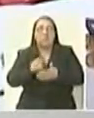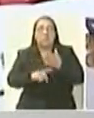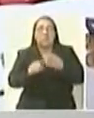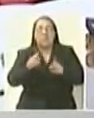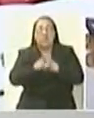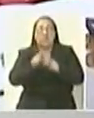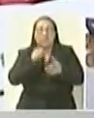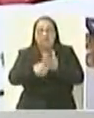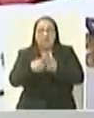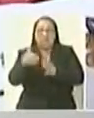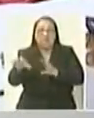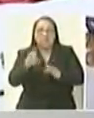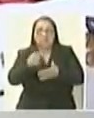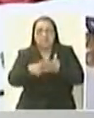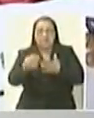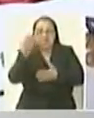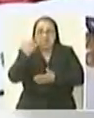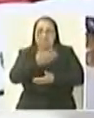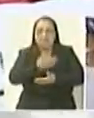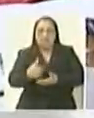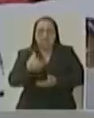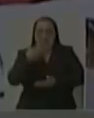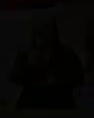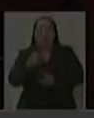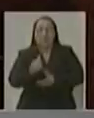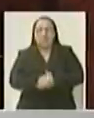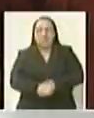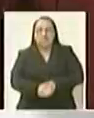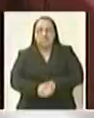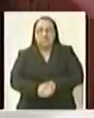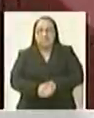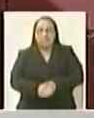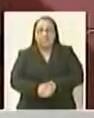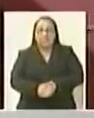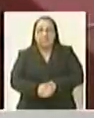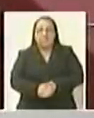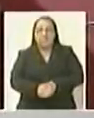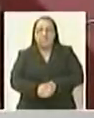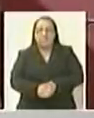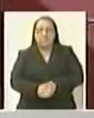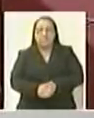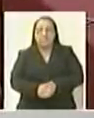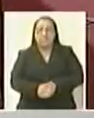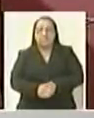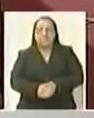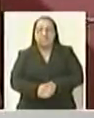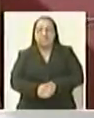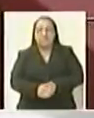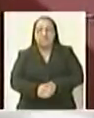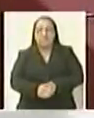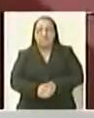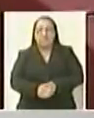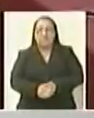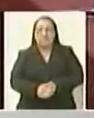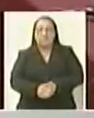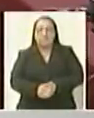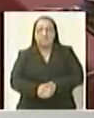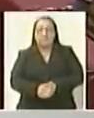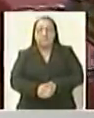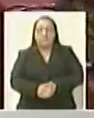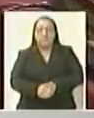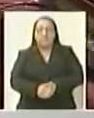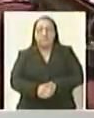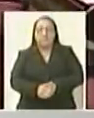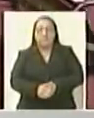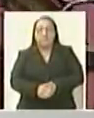oficiado usted hace semanas atrás presidente Gracias eh presidente Eh bueno eh habíamos hecho llegar presidente una